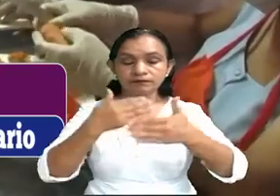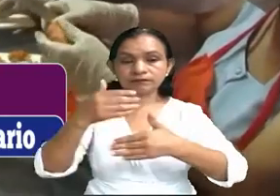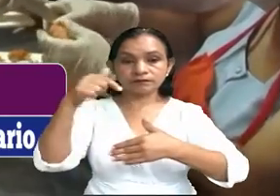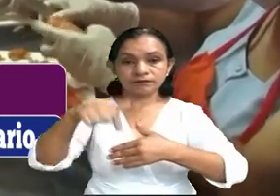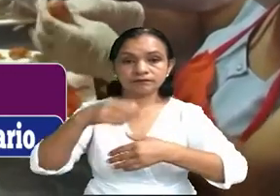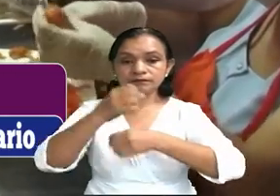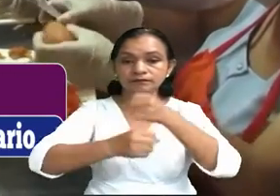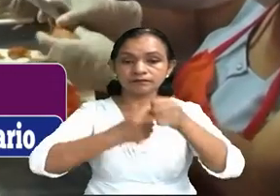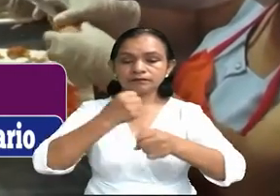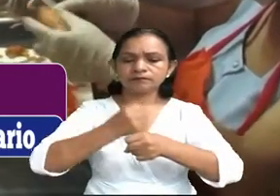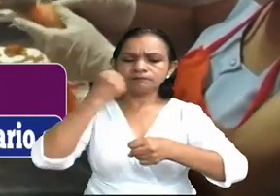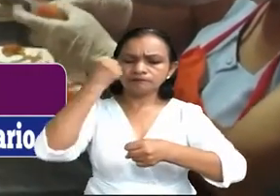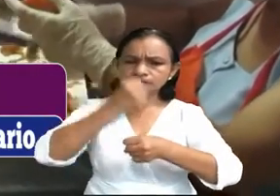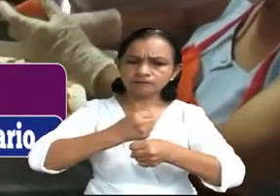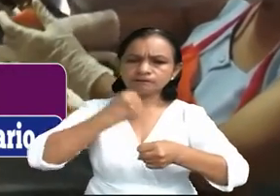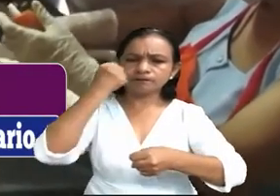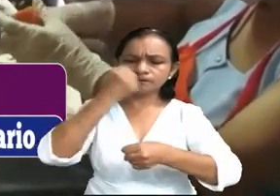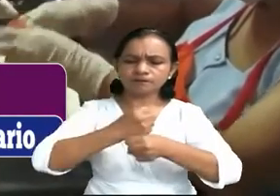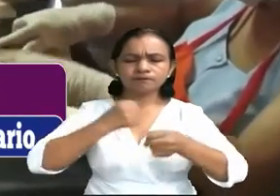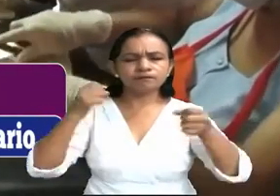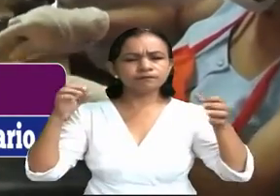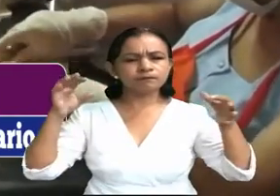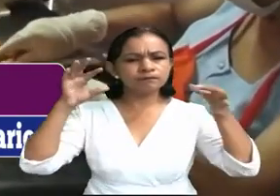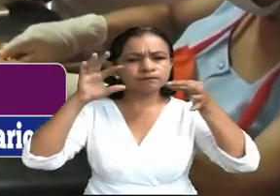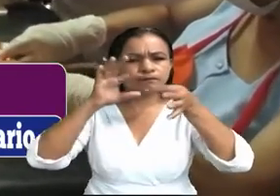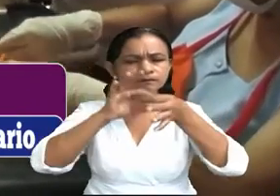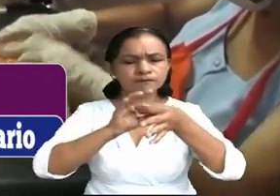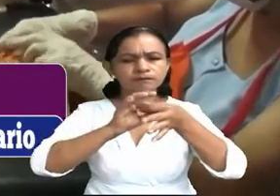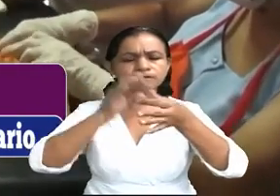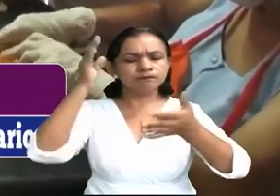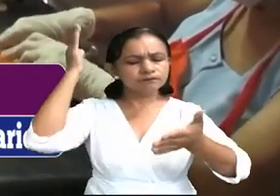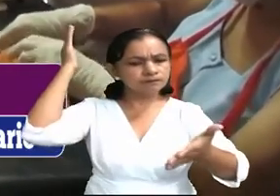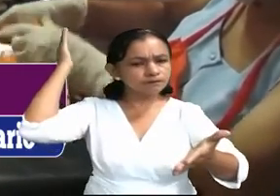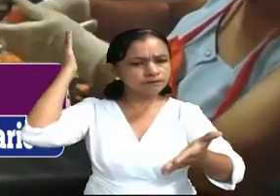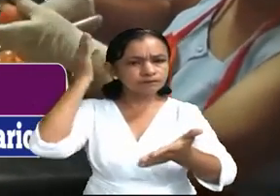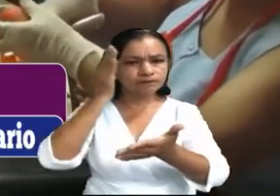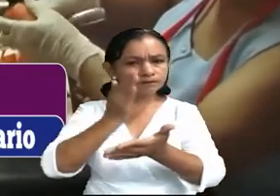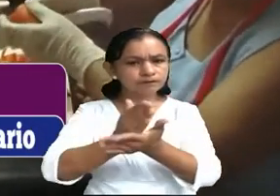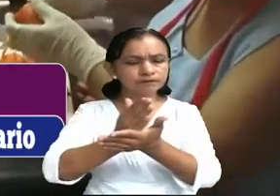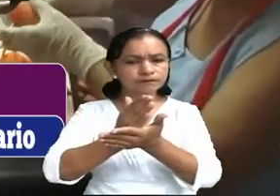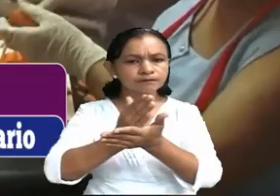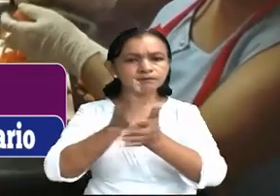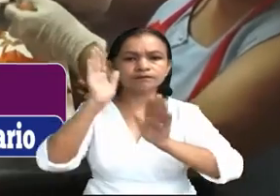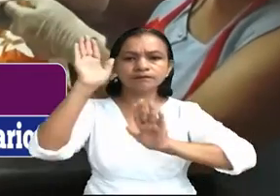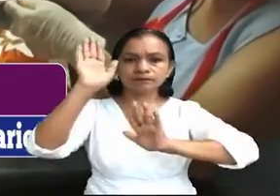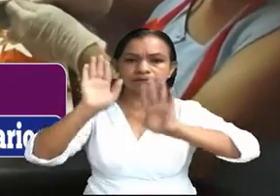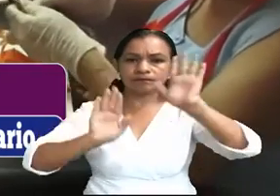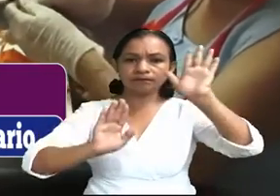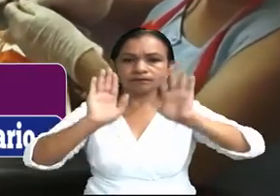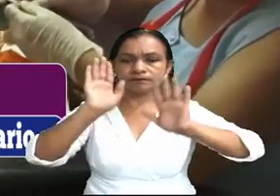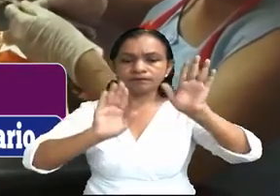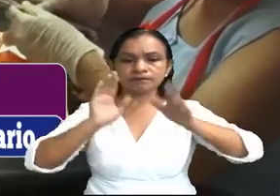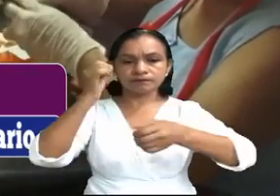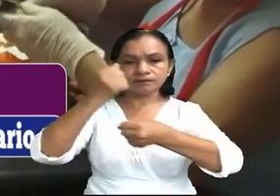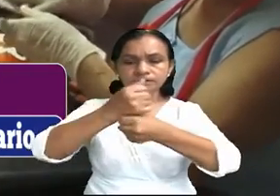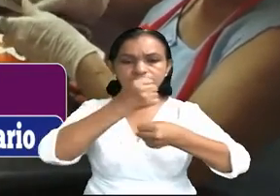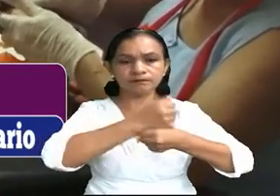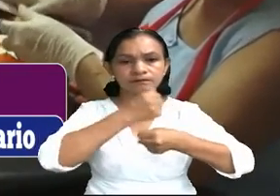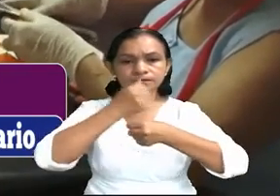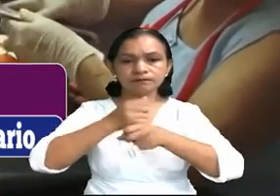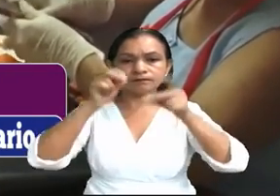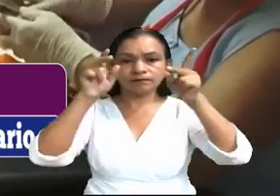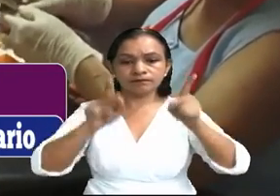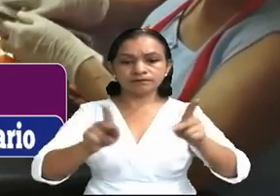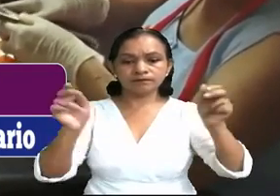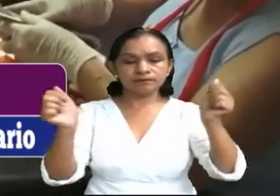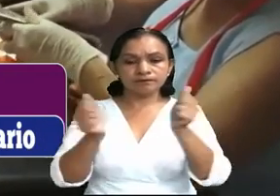año trabajando muy de lleno y muy decididamente por la incorporación laboral de las personas